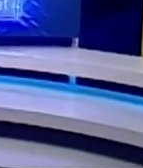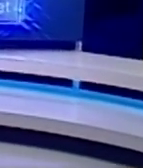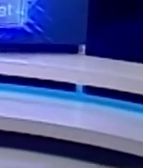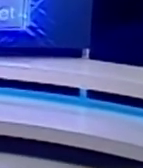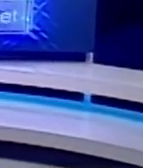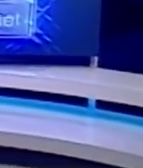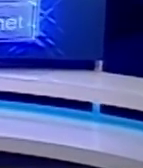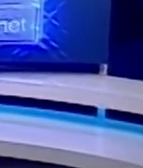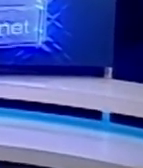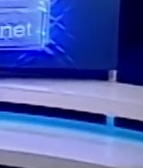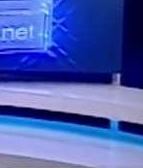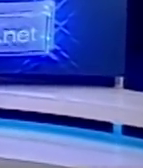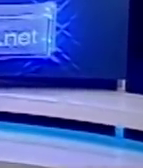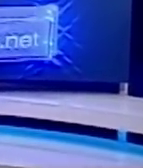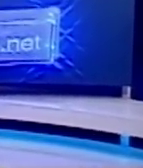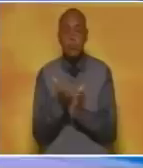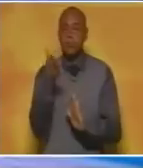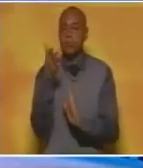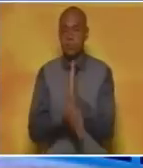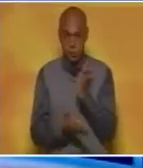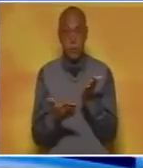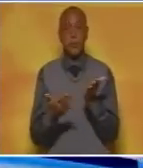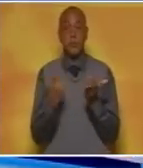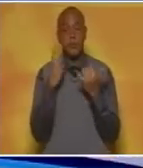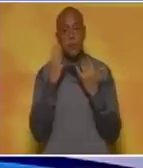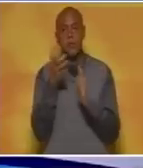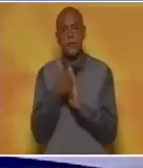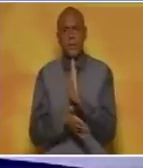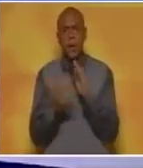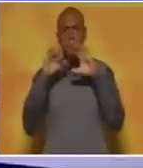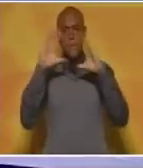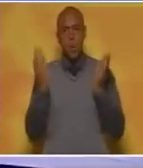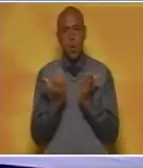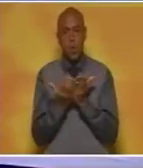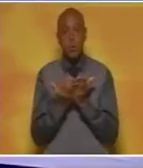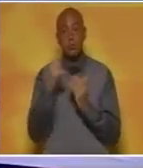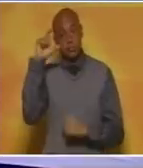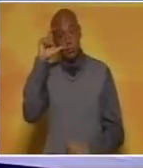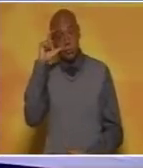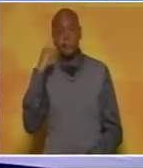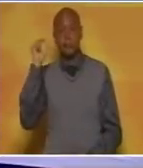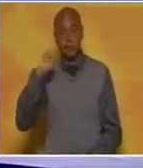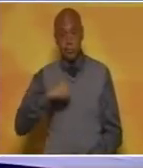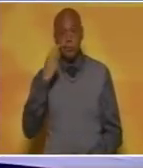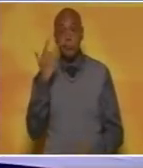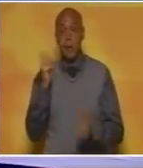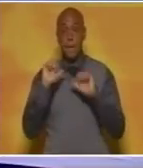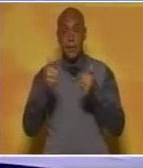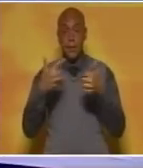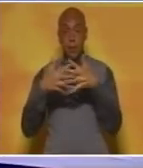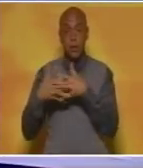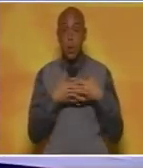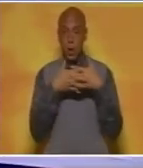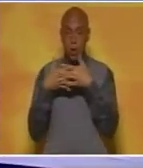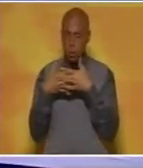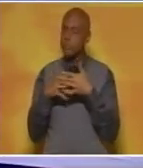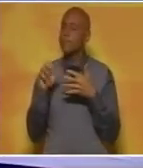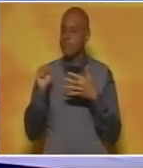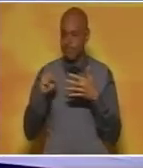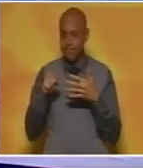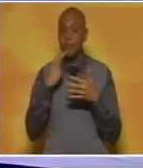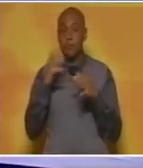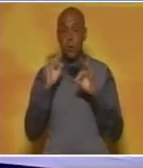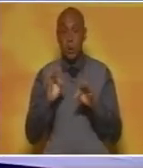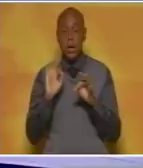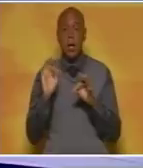Amigos, iniciamos el recorrido por las notas internacionales en lo que pasa en el mundo, Néstor, y lo hacemos en Estados Unidos. Así es, los bomberos